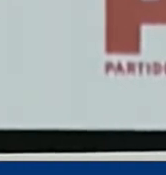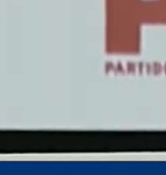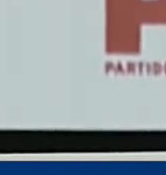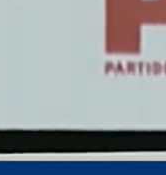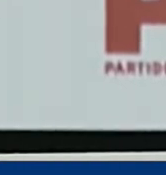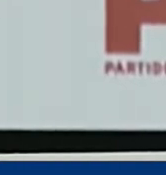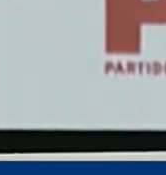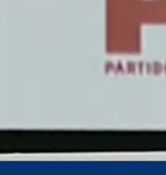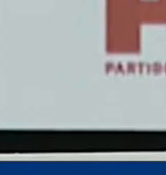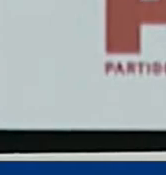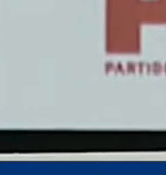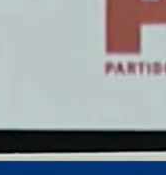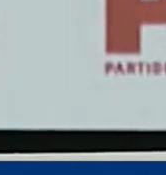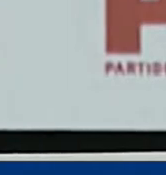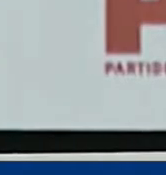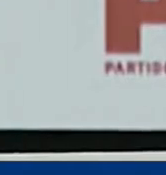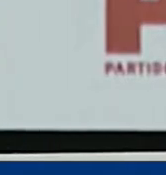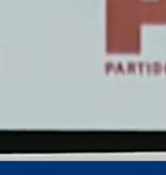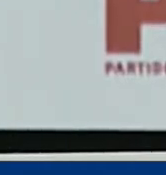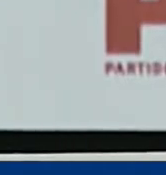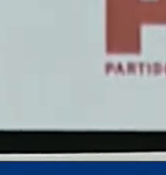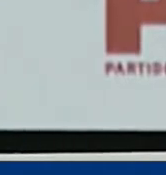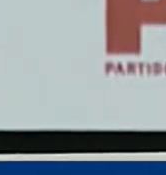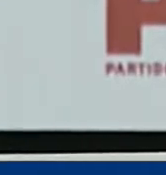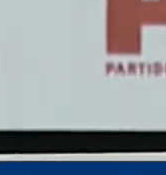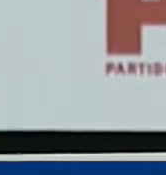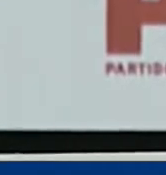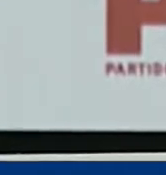hicieron, y llegaron a